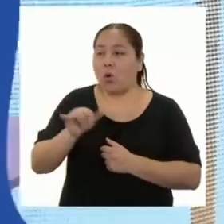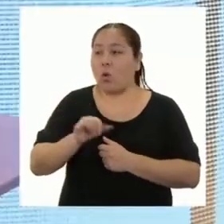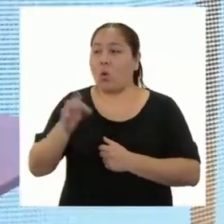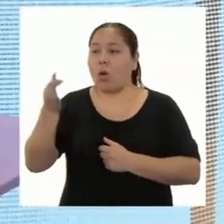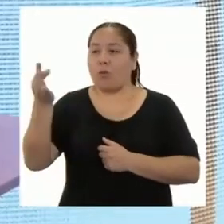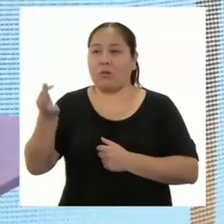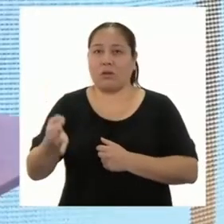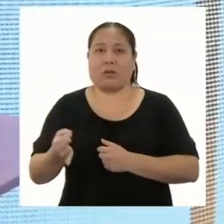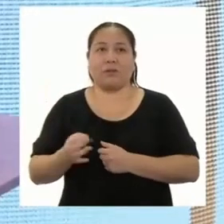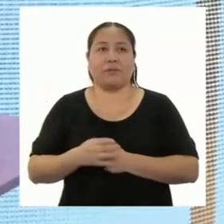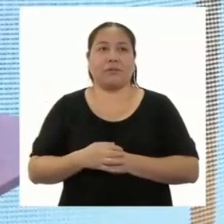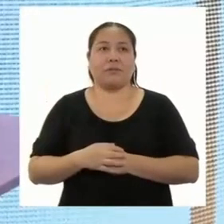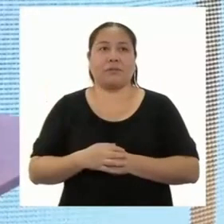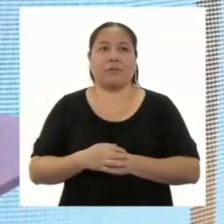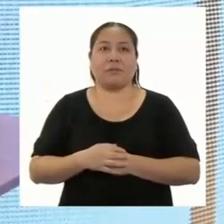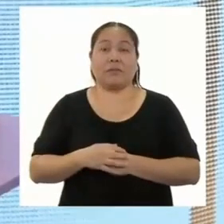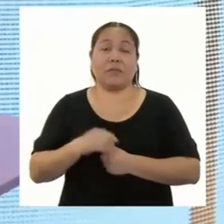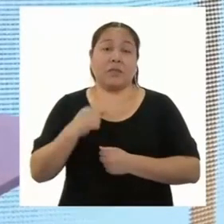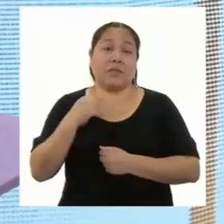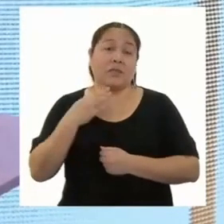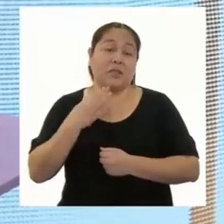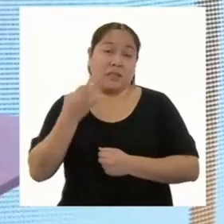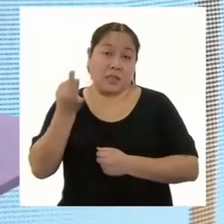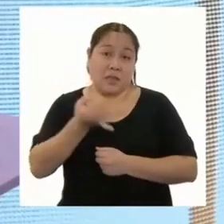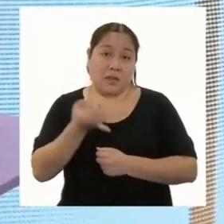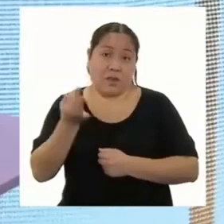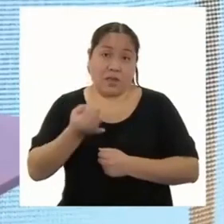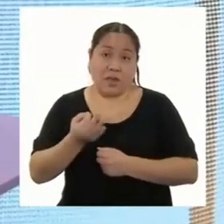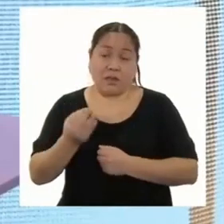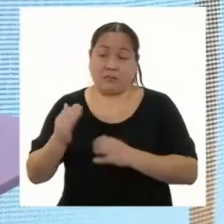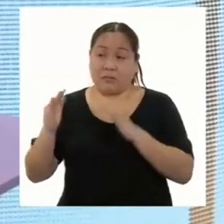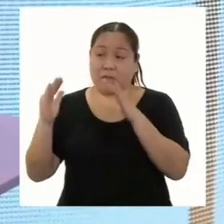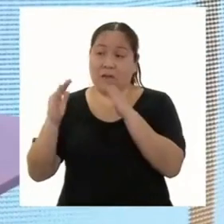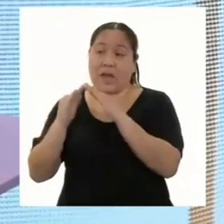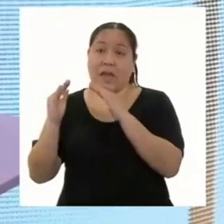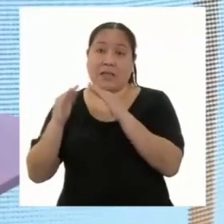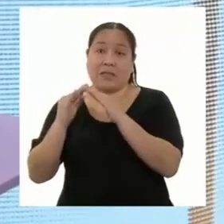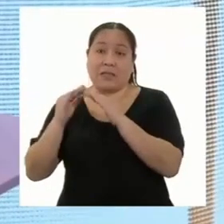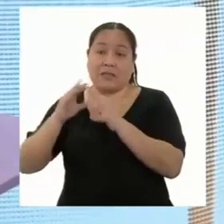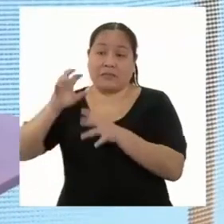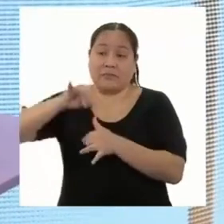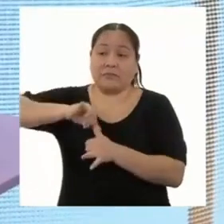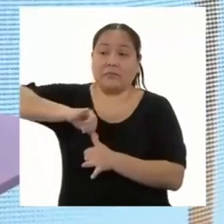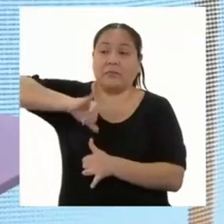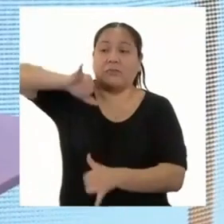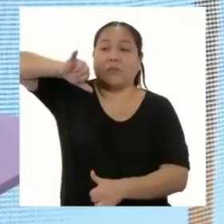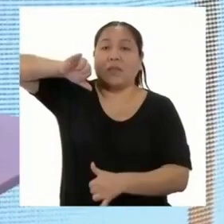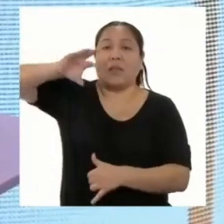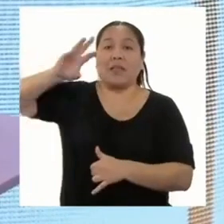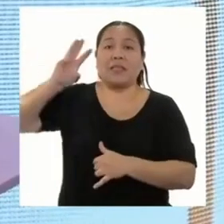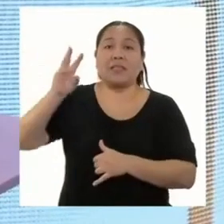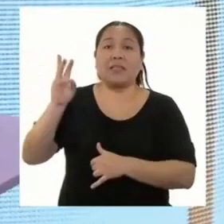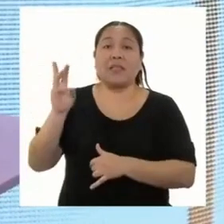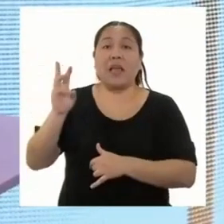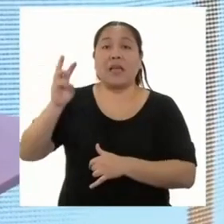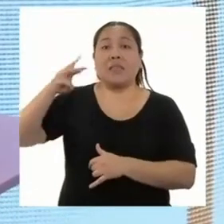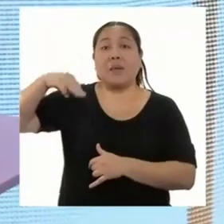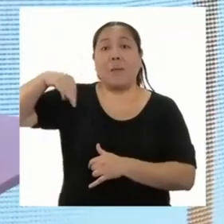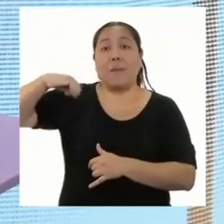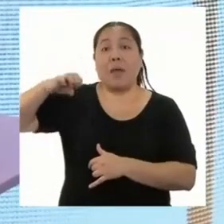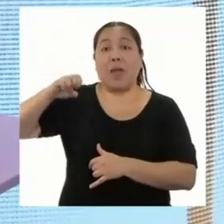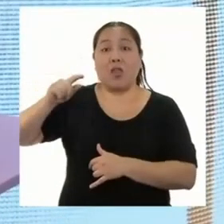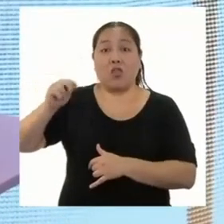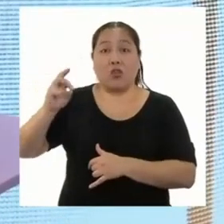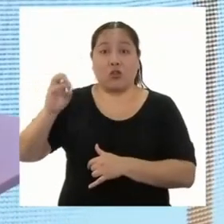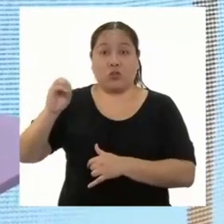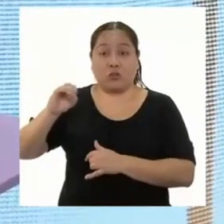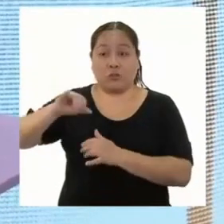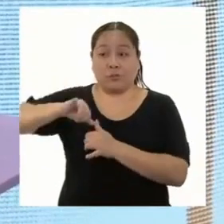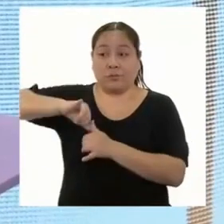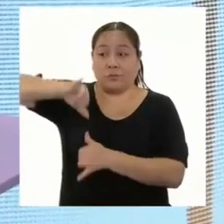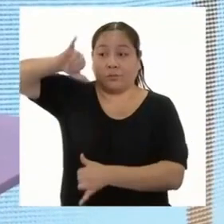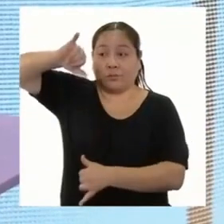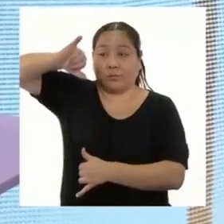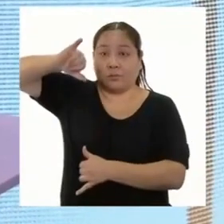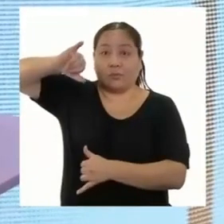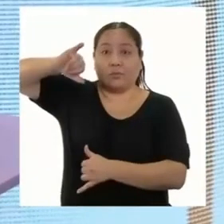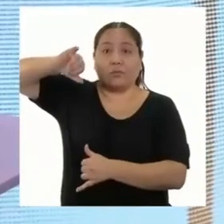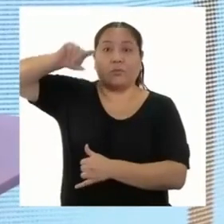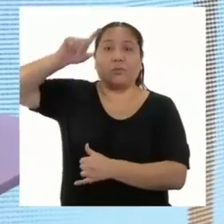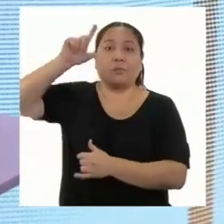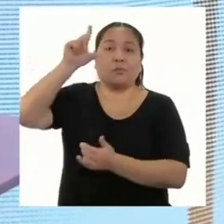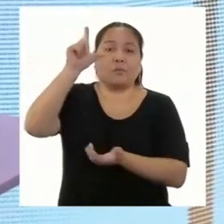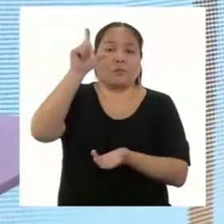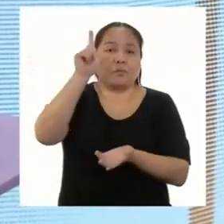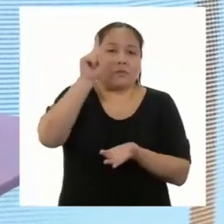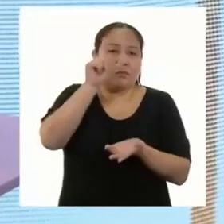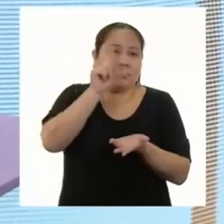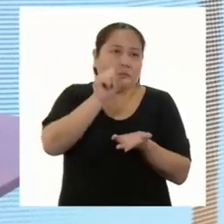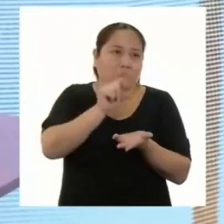la realidad tengo una casa de 6 metros de alto, para dibujarla tengo que reducirla a un